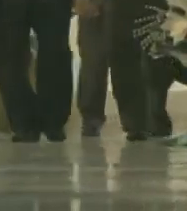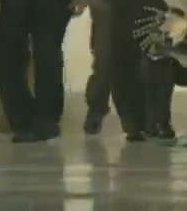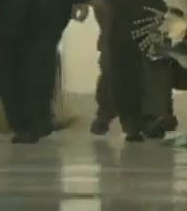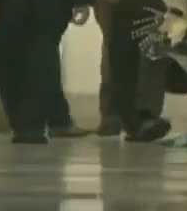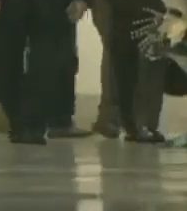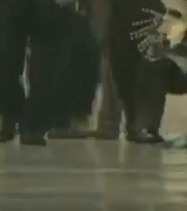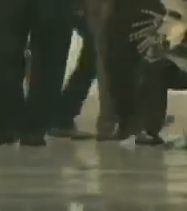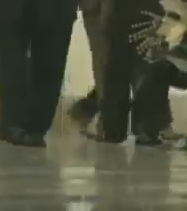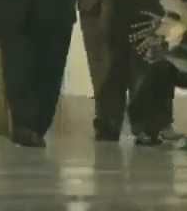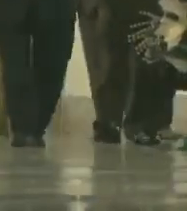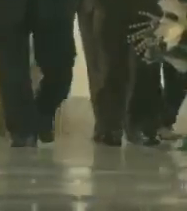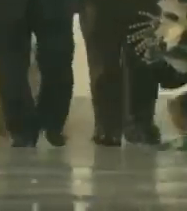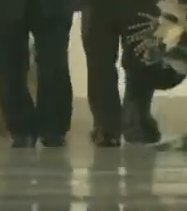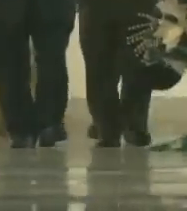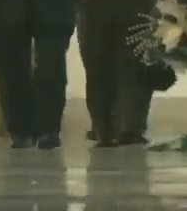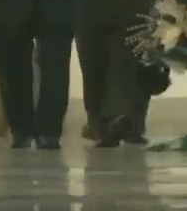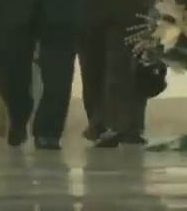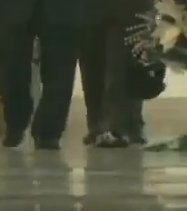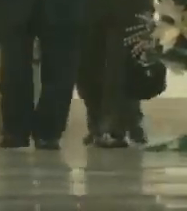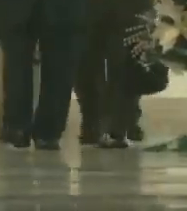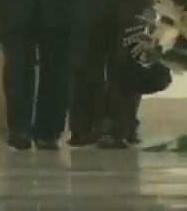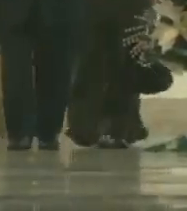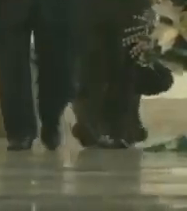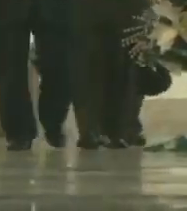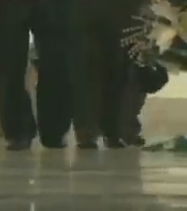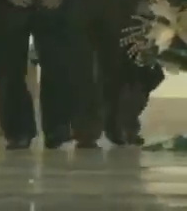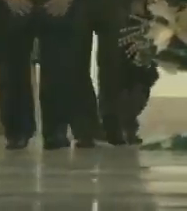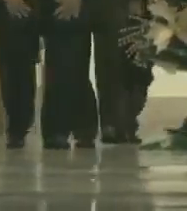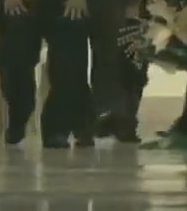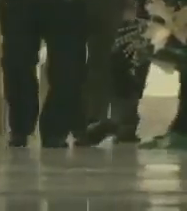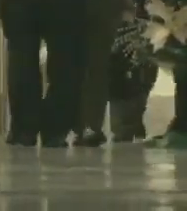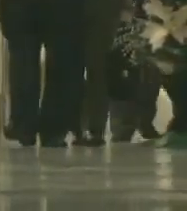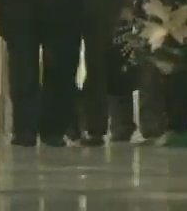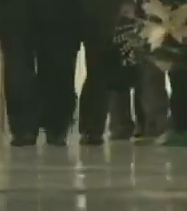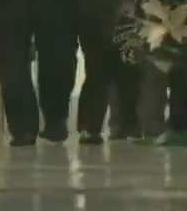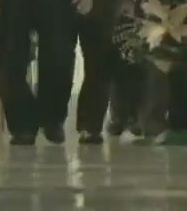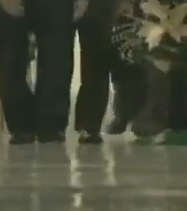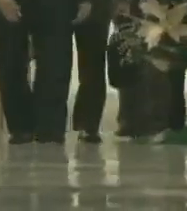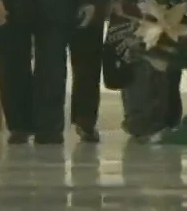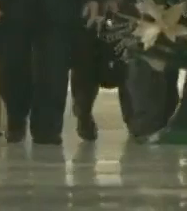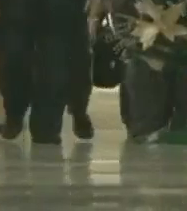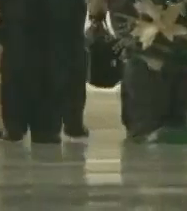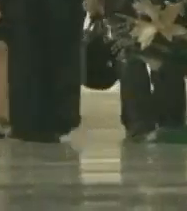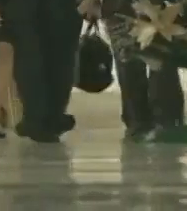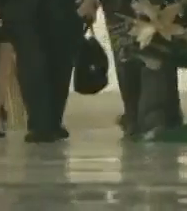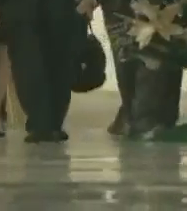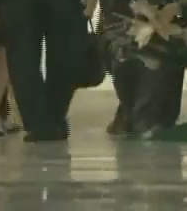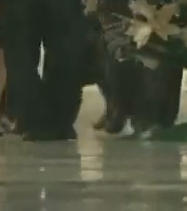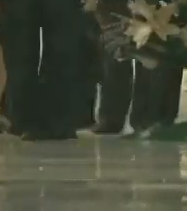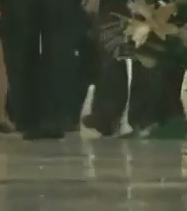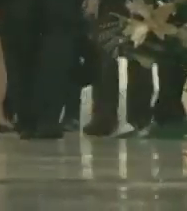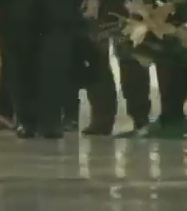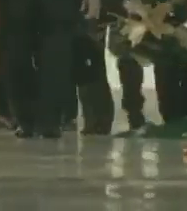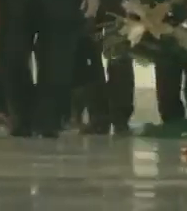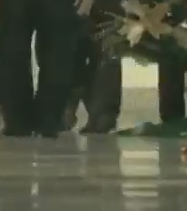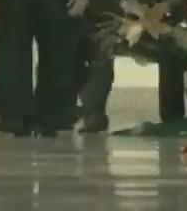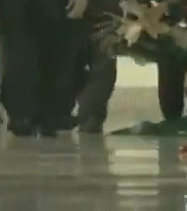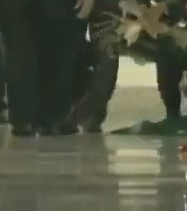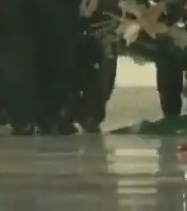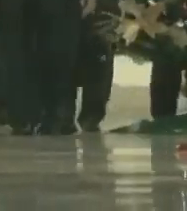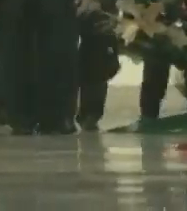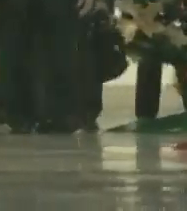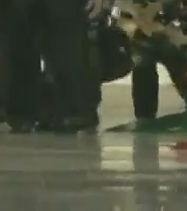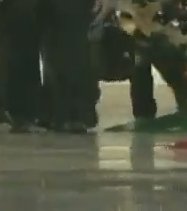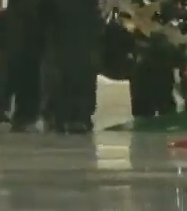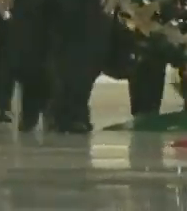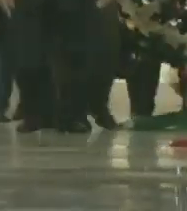Comisión Intergubernamental del Convenio Integral de Cooperación Cuba-Venezuela. Una reunión de aprovecho para